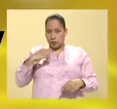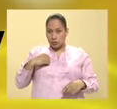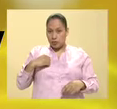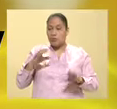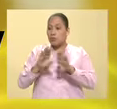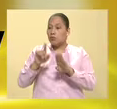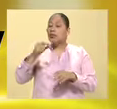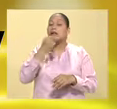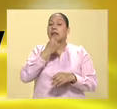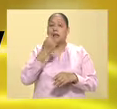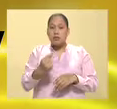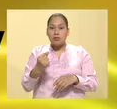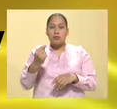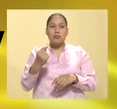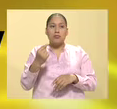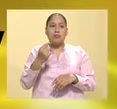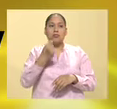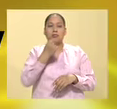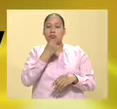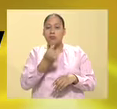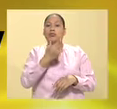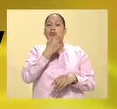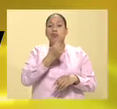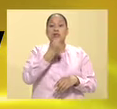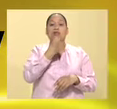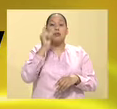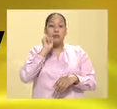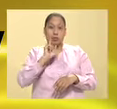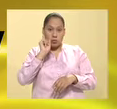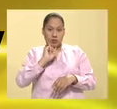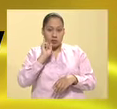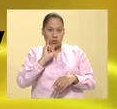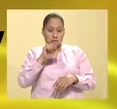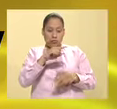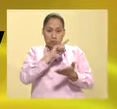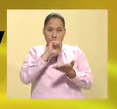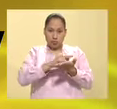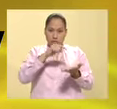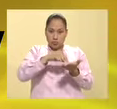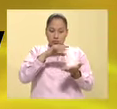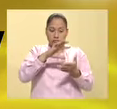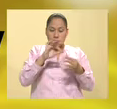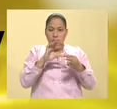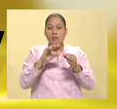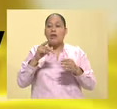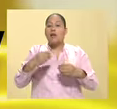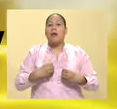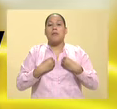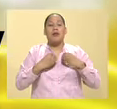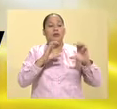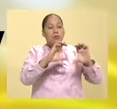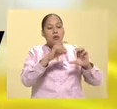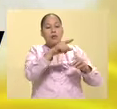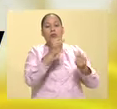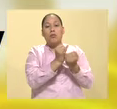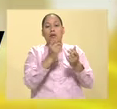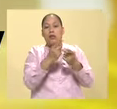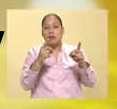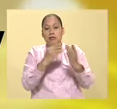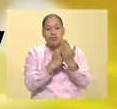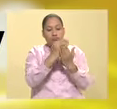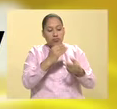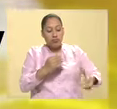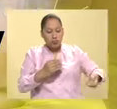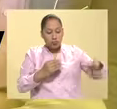garantizar a estos niños, la ley dice niñas y niños, su sobrevivencia y su desarrollo, así como el acceso a